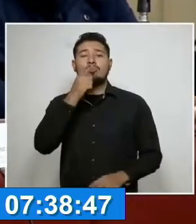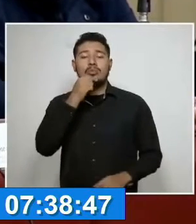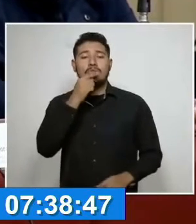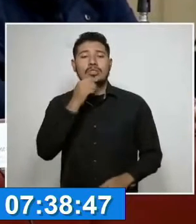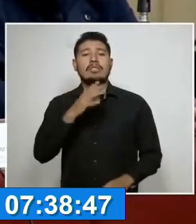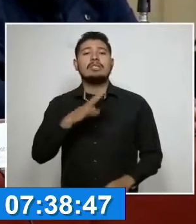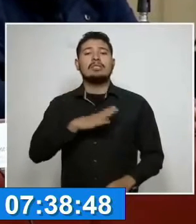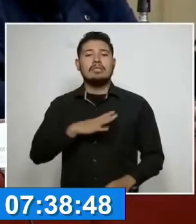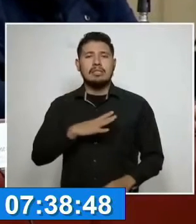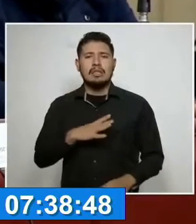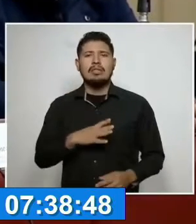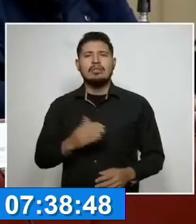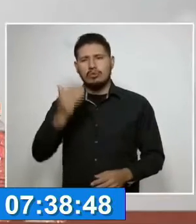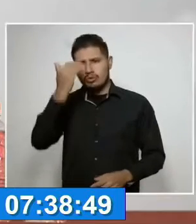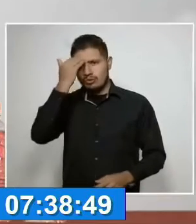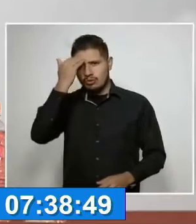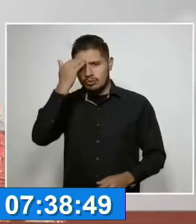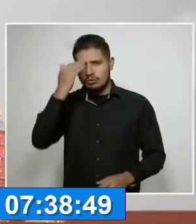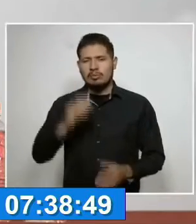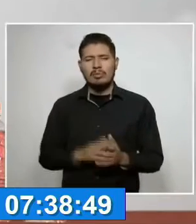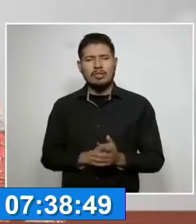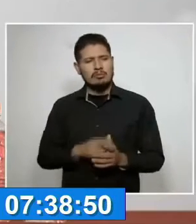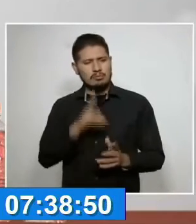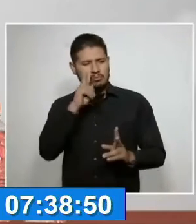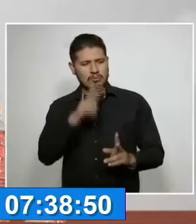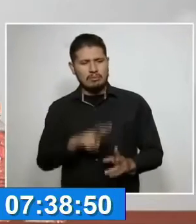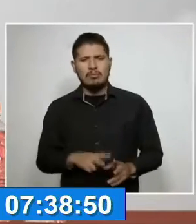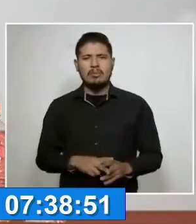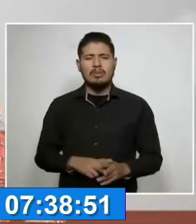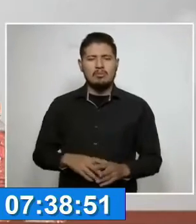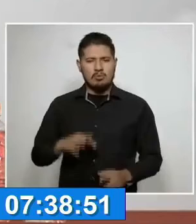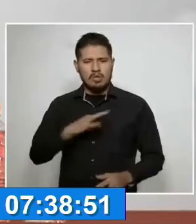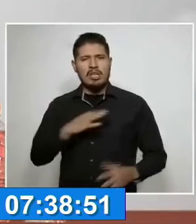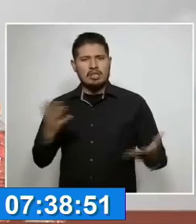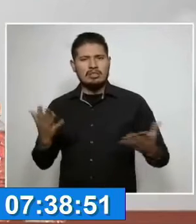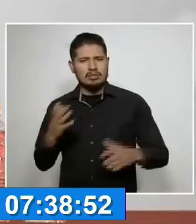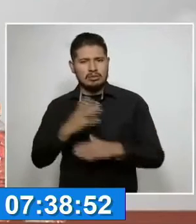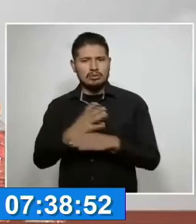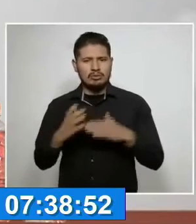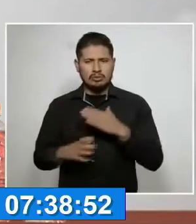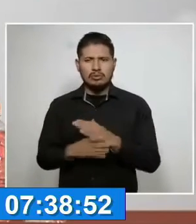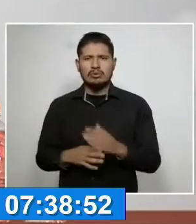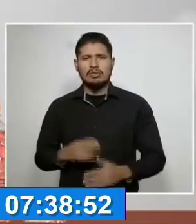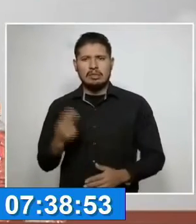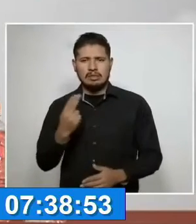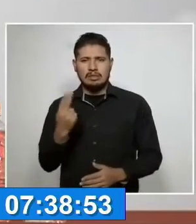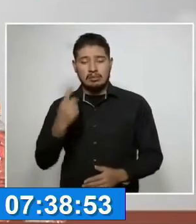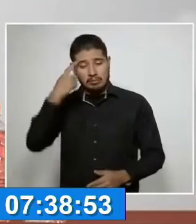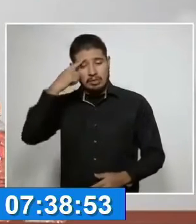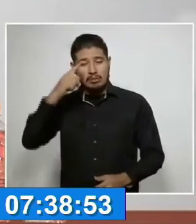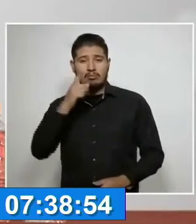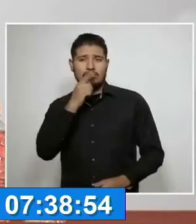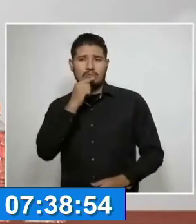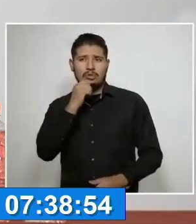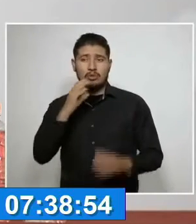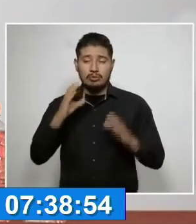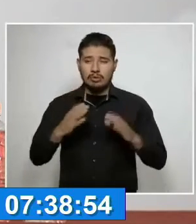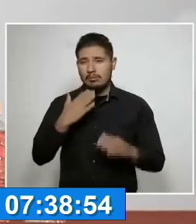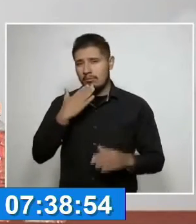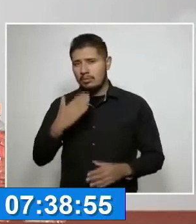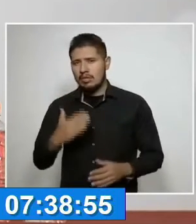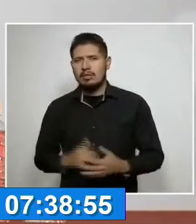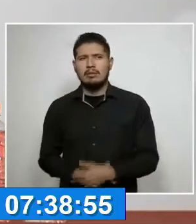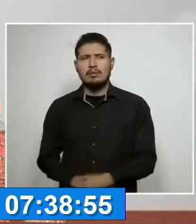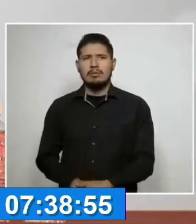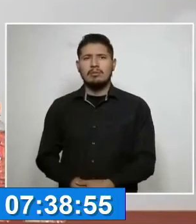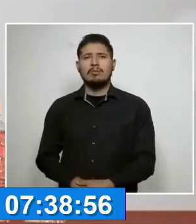policías tengan los conocimientos, el perfil, las habilidades y las aptitudes necesarias. Tenga la